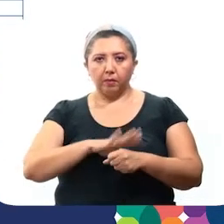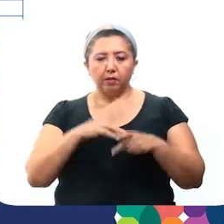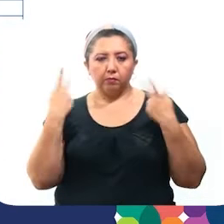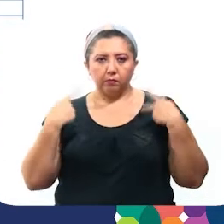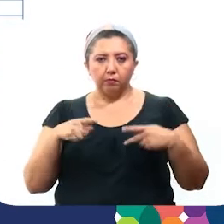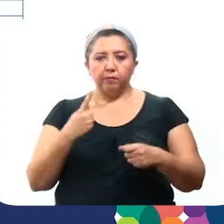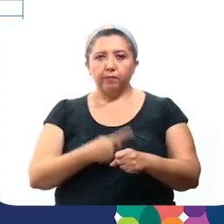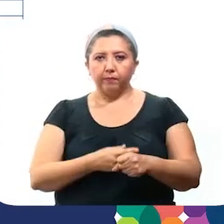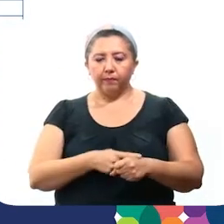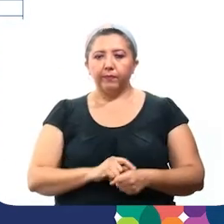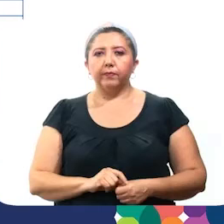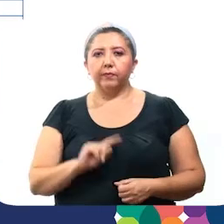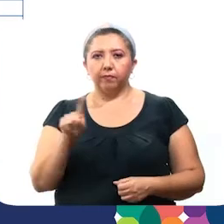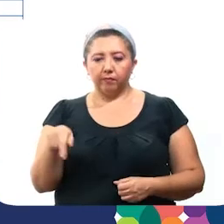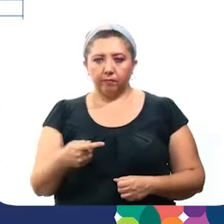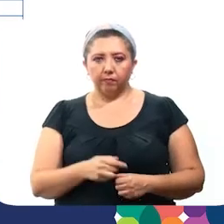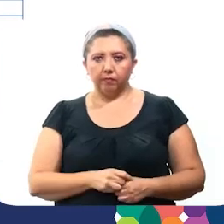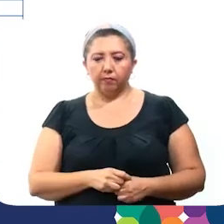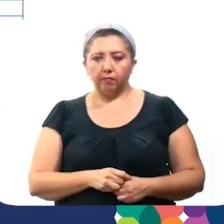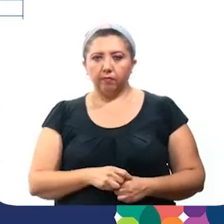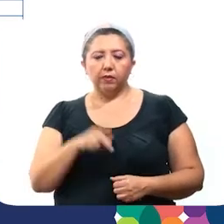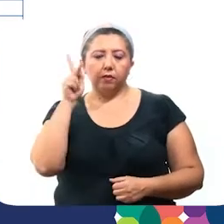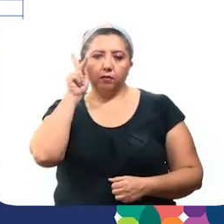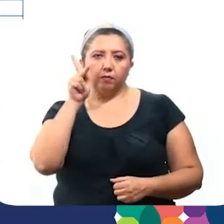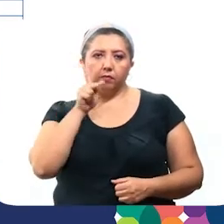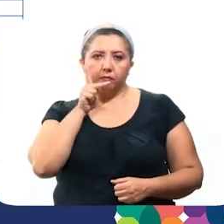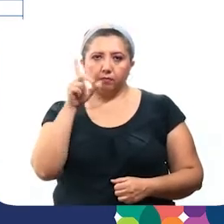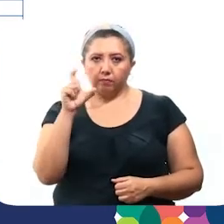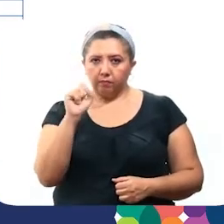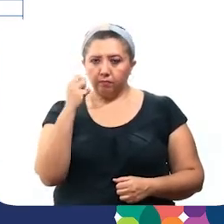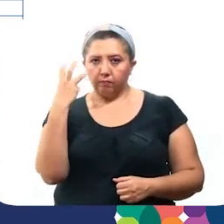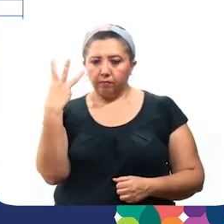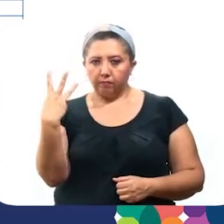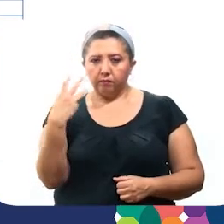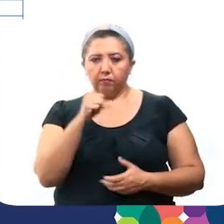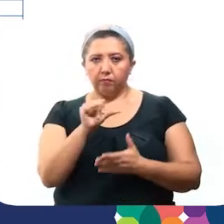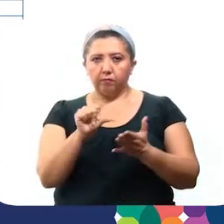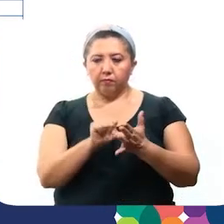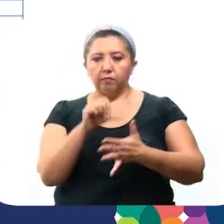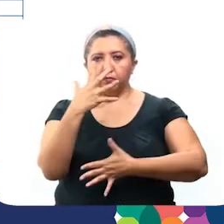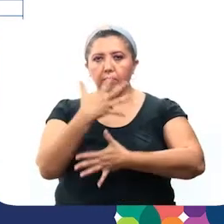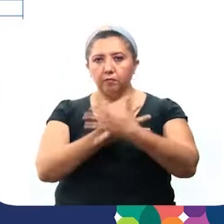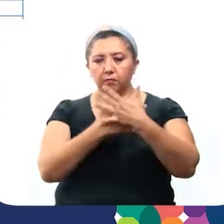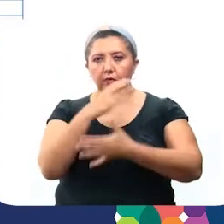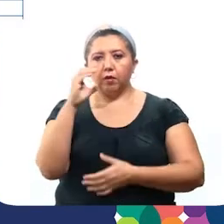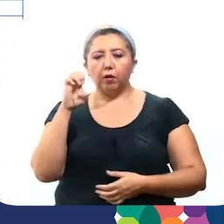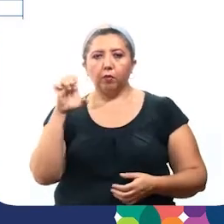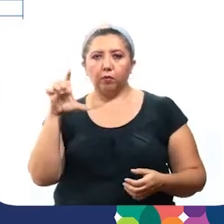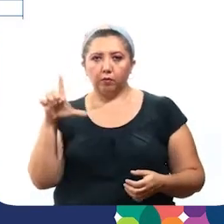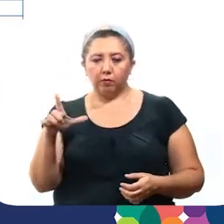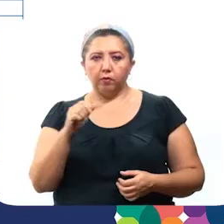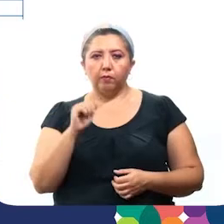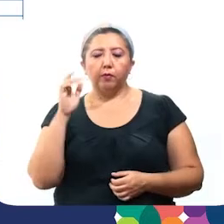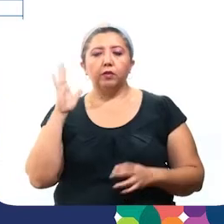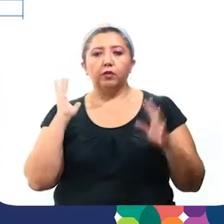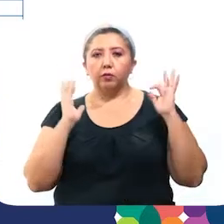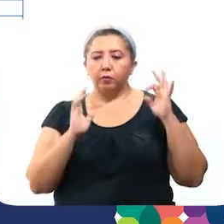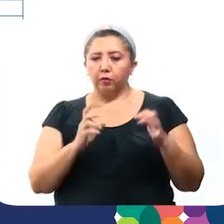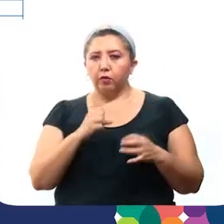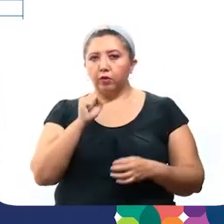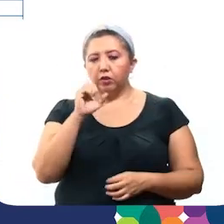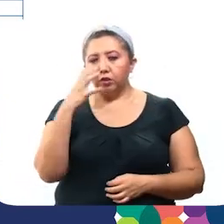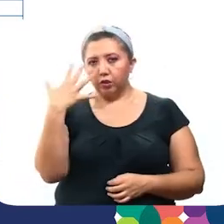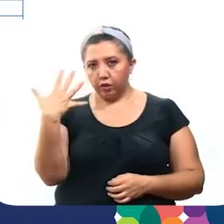mayor número de personas contagiadas son Juan Pablo II, 23, Centro, 15, Ciudad Cauquel, Francisco de